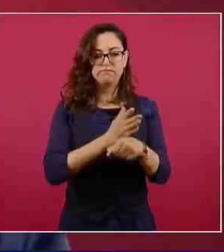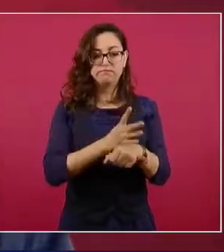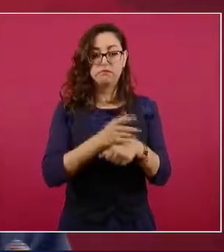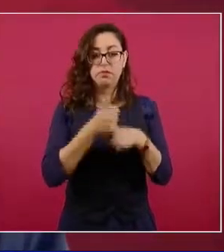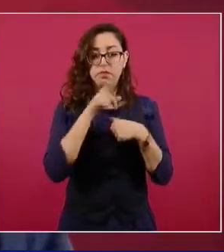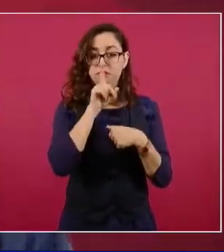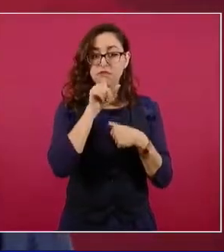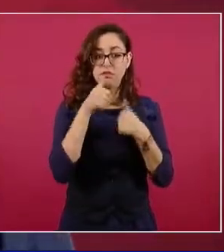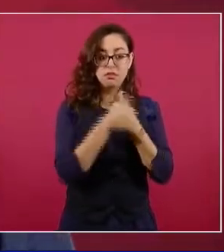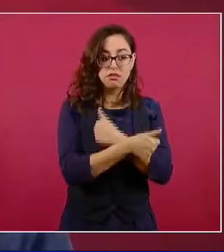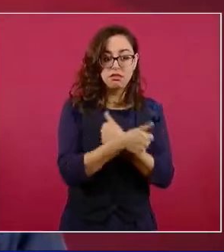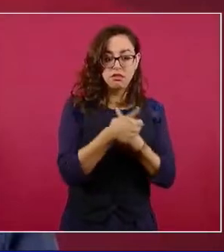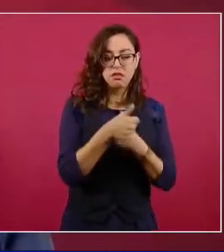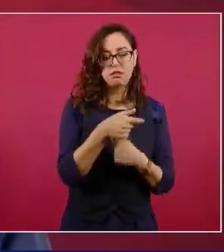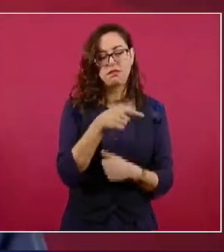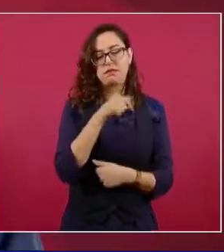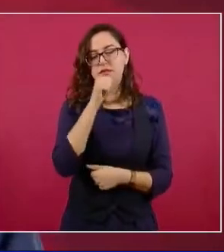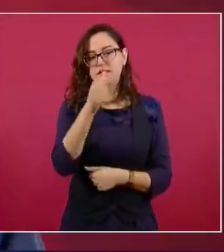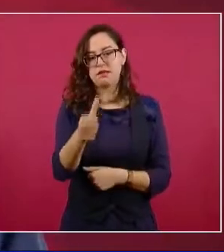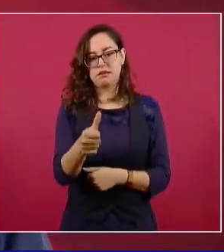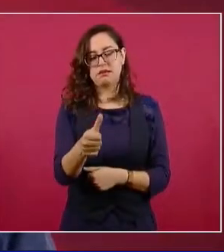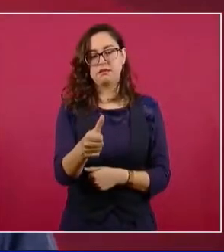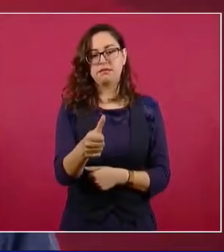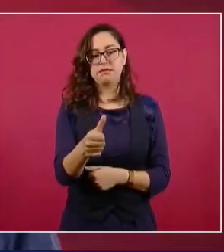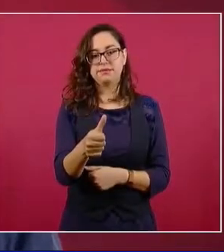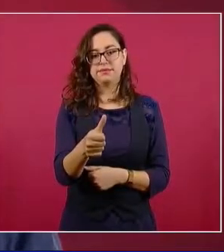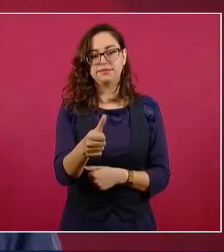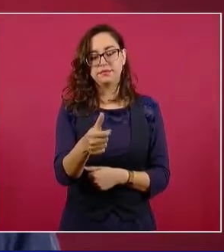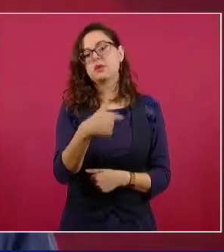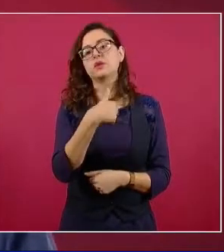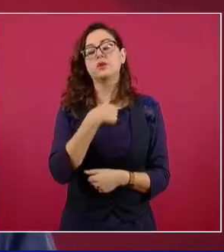porque, como lo he dicho también en otras ocasiones,